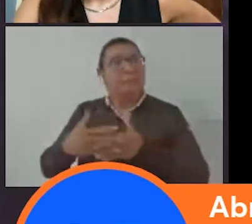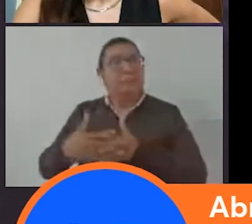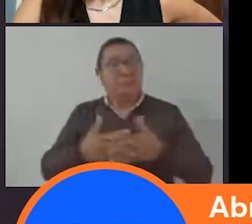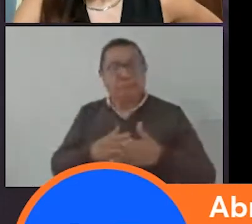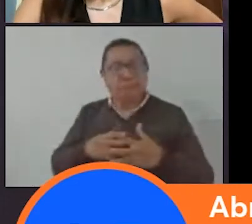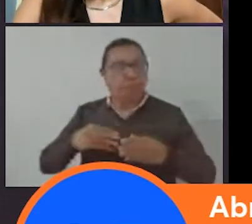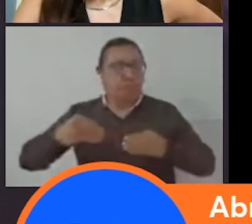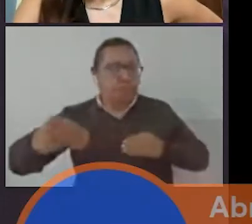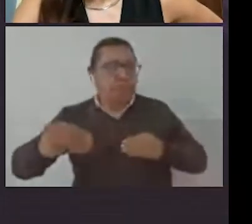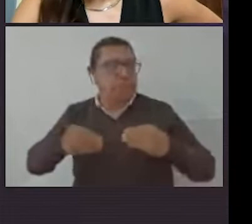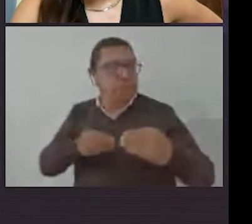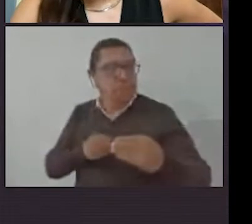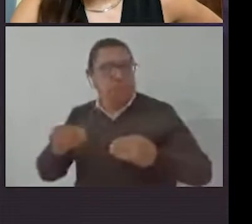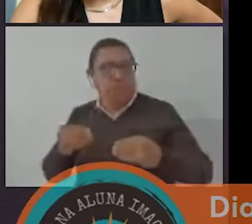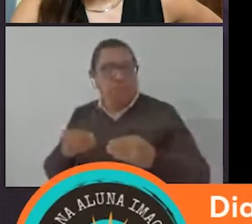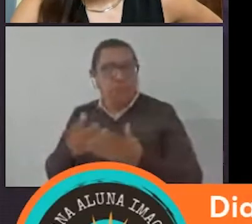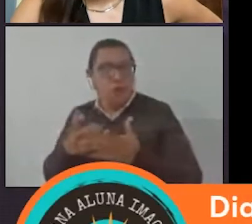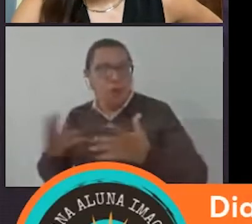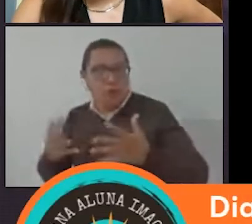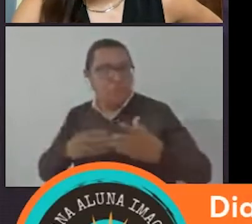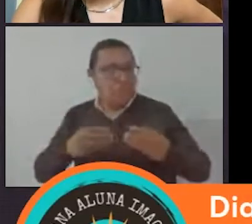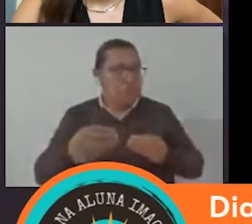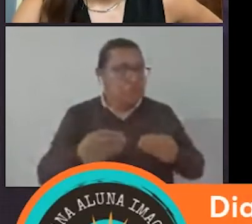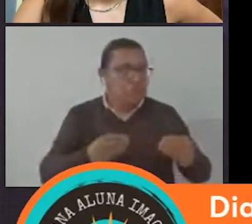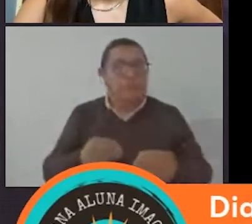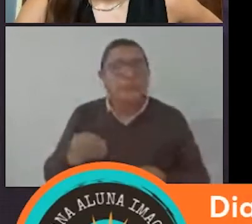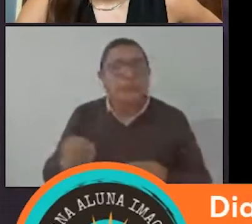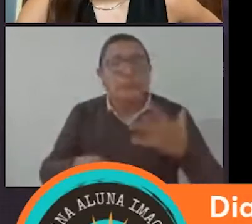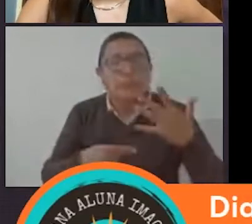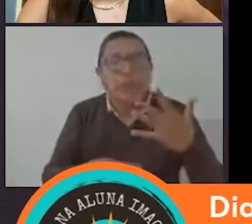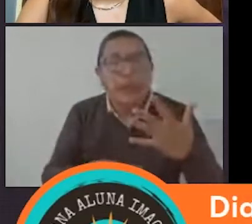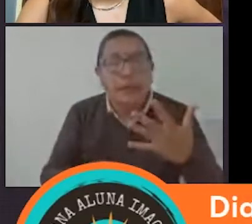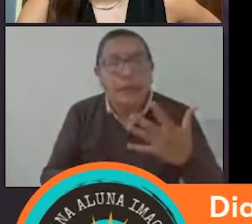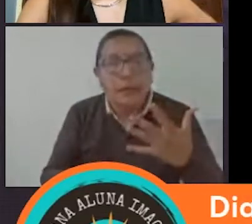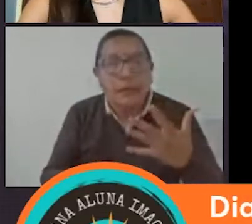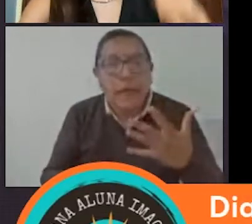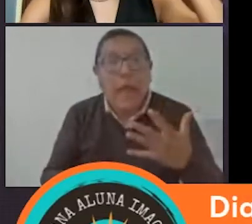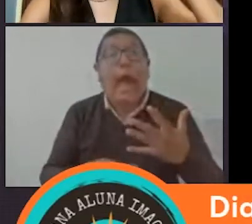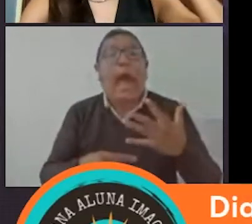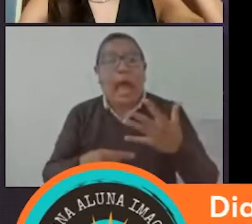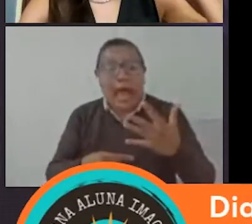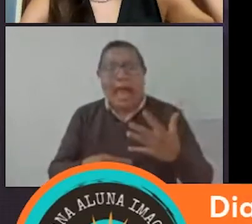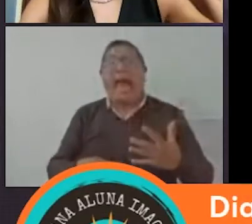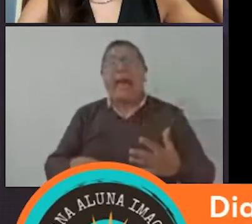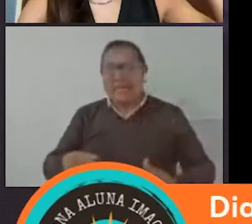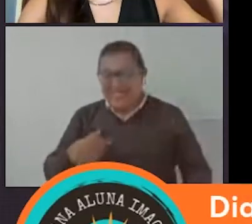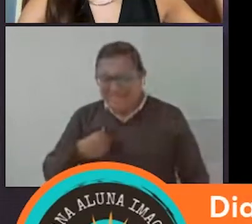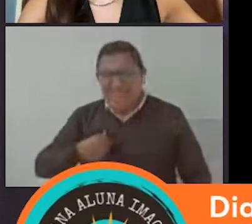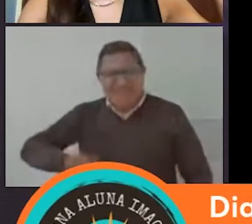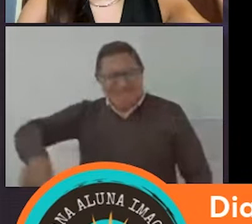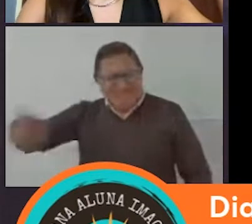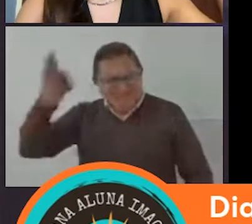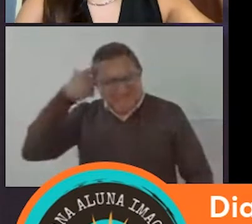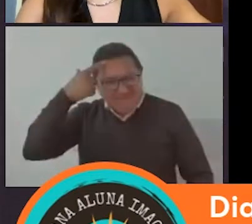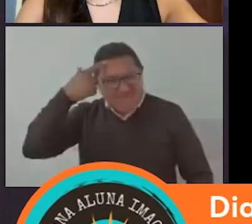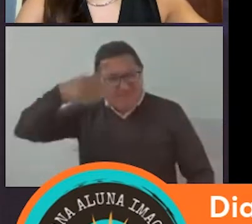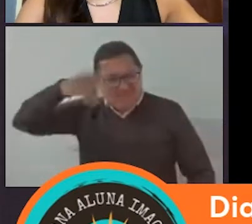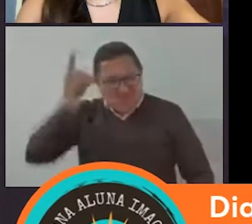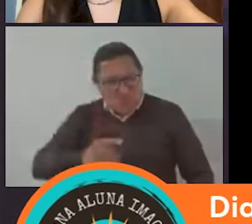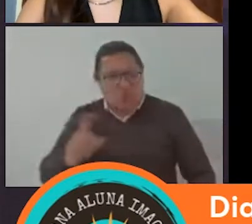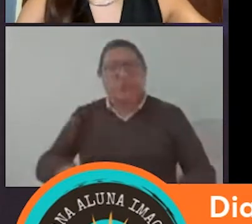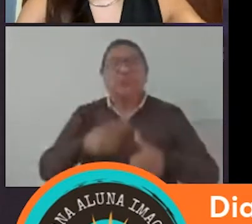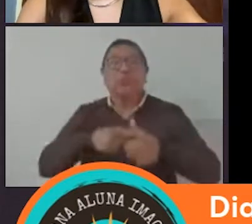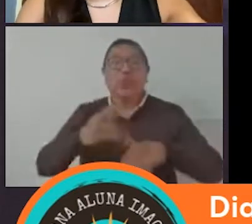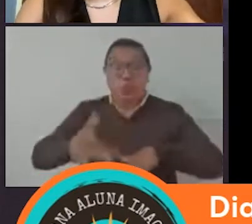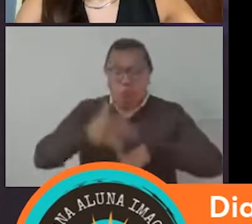Excelente. Diana, a ver, ¿qué más? Dice Diana, tener convicción. Ok, entonces estamos hablando de motivación,